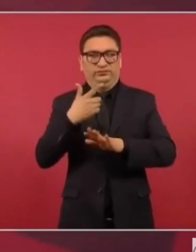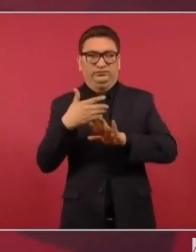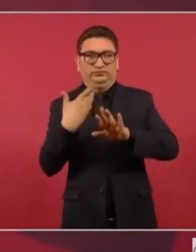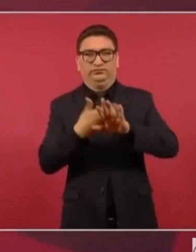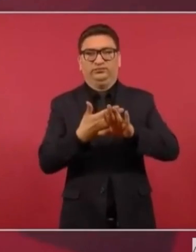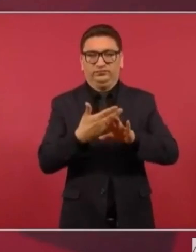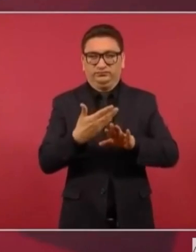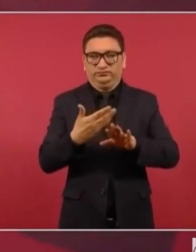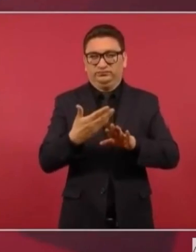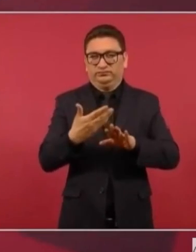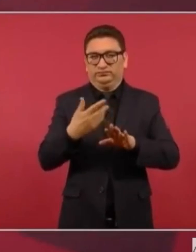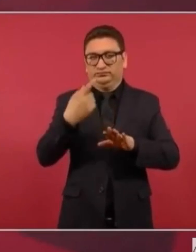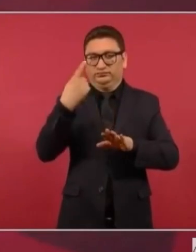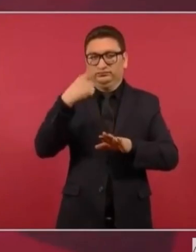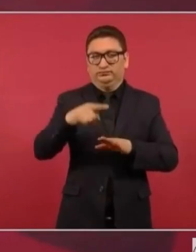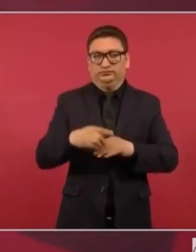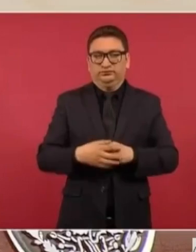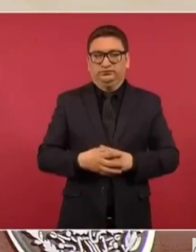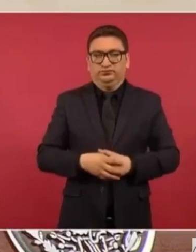a